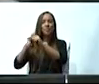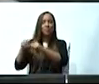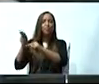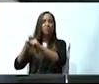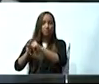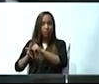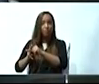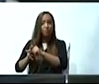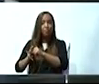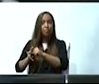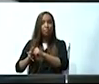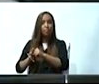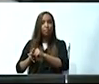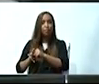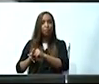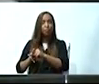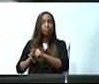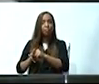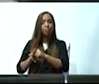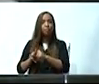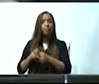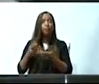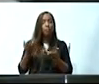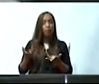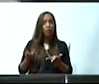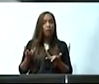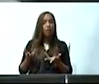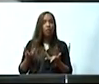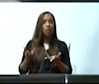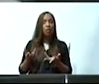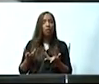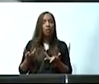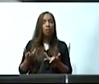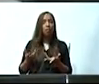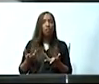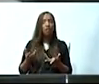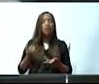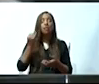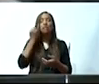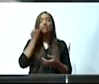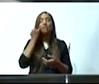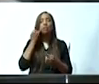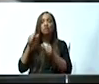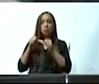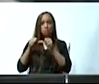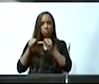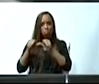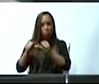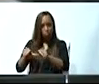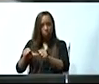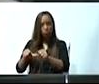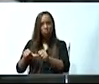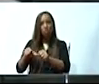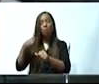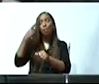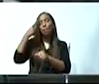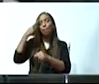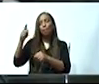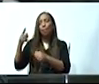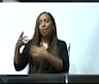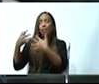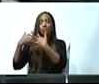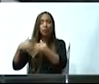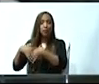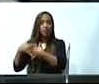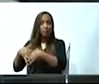las inversiones en distribución a los fines de lograr una eficacia en las cobranzas de energía y en la